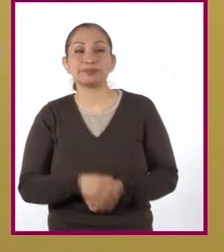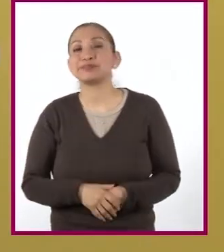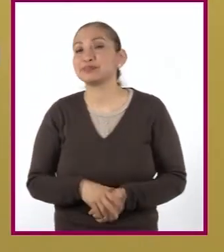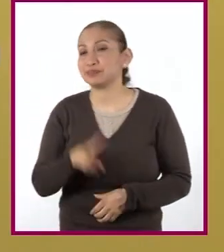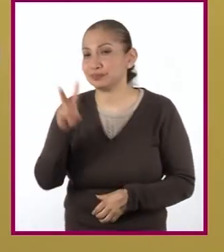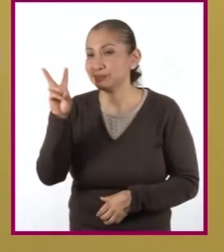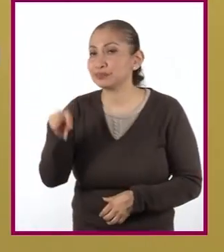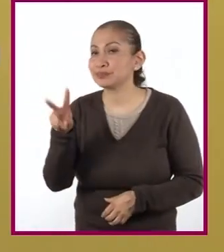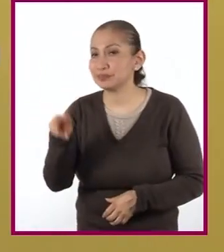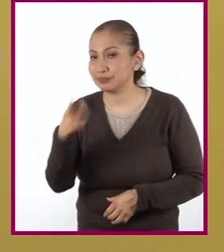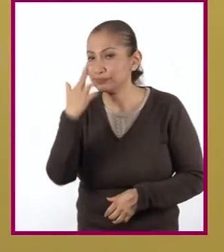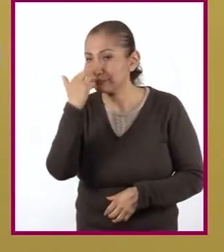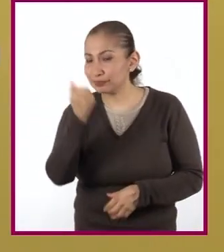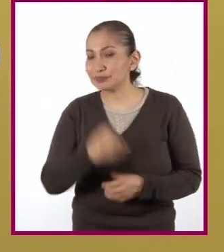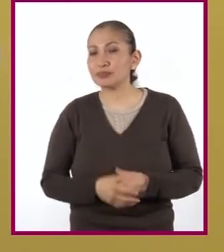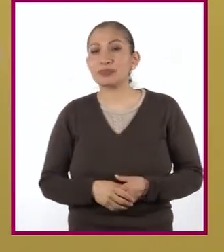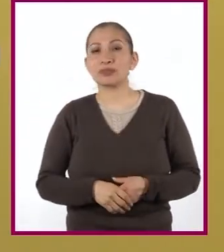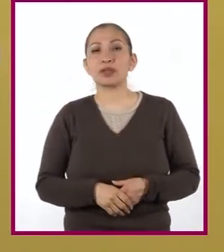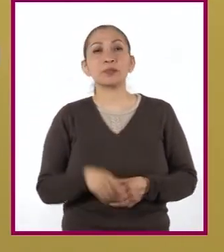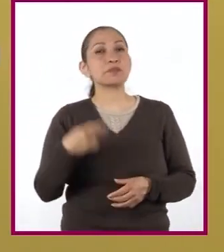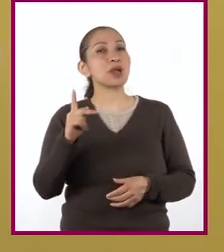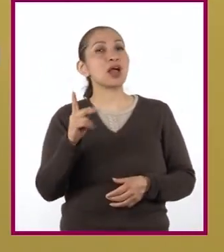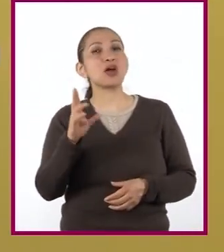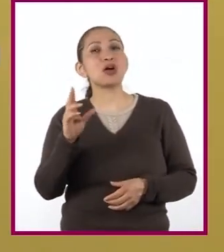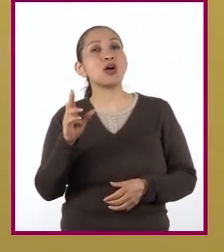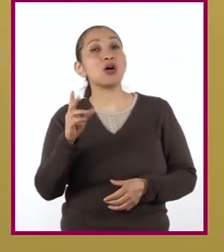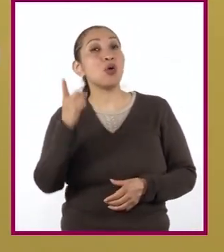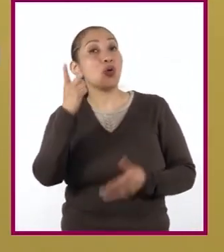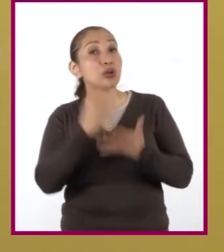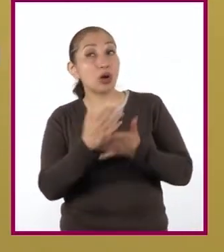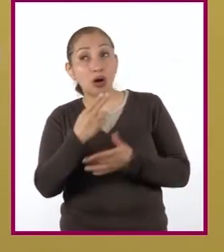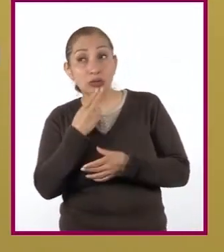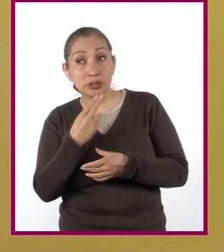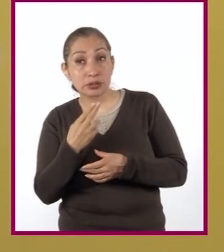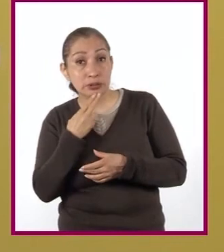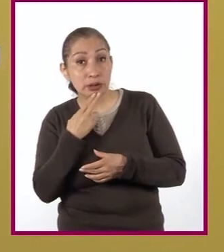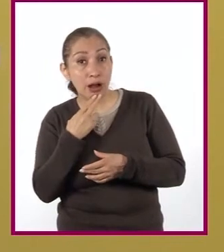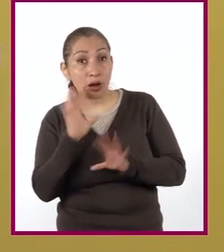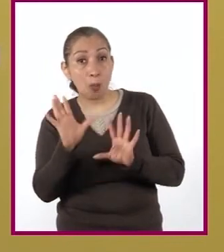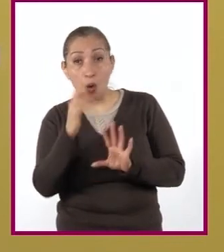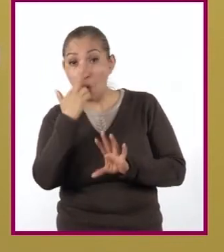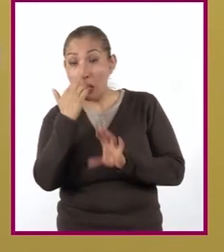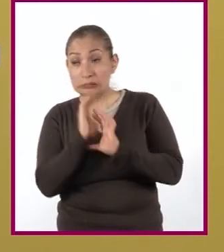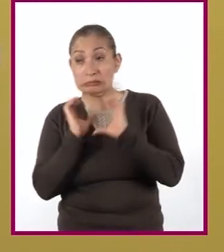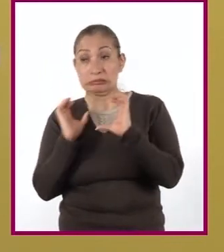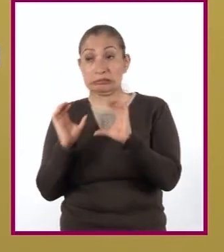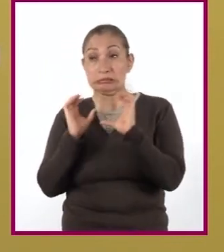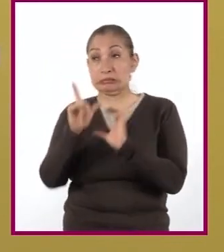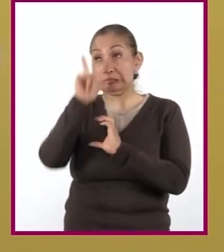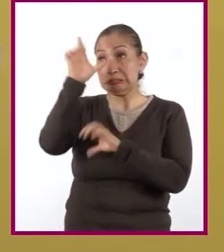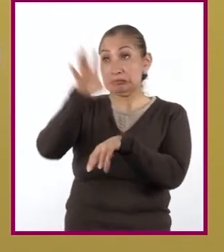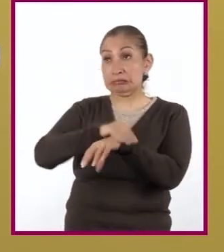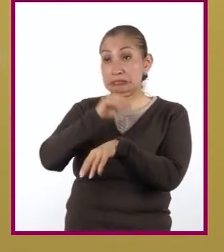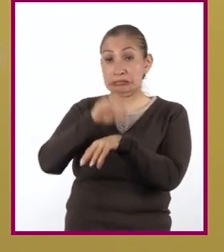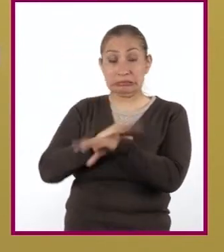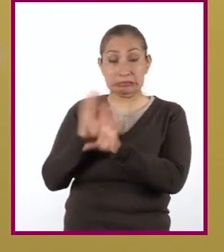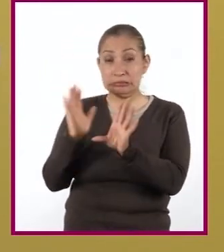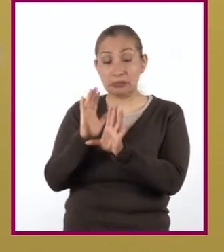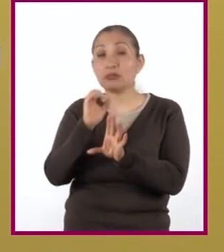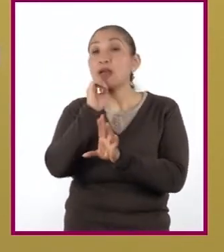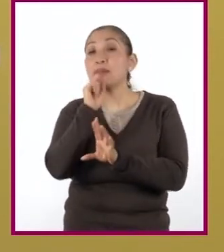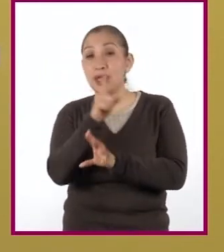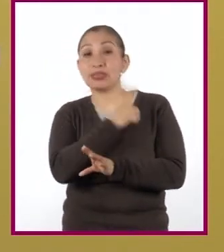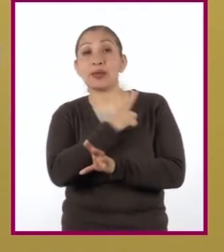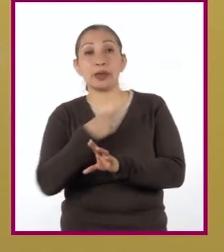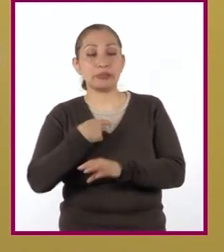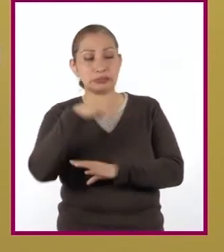Sí, tienes razón, pero no solo debemos utilizar de forma más responsable la energía eléctrica.